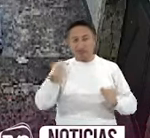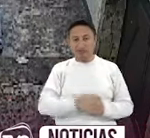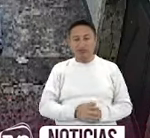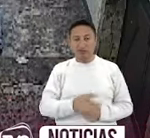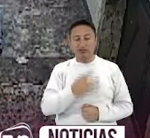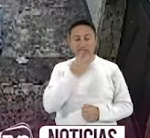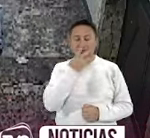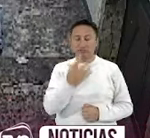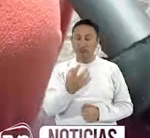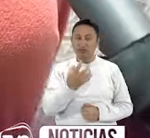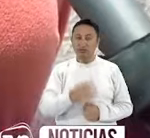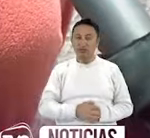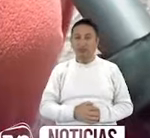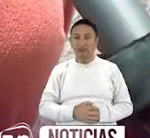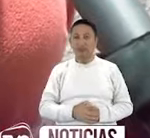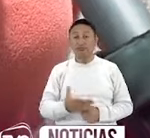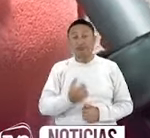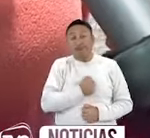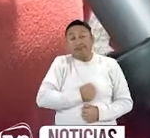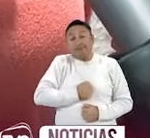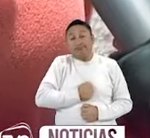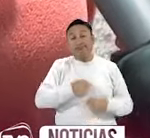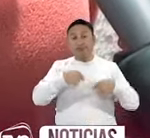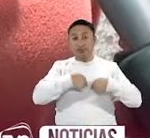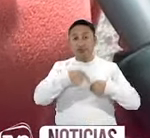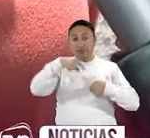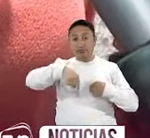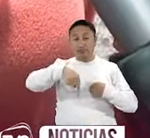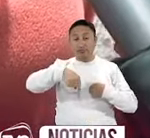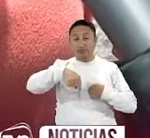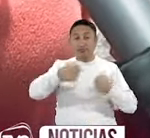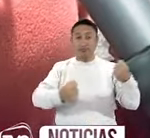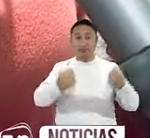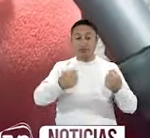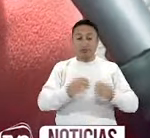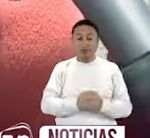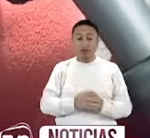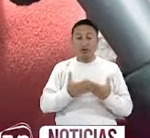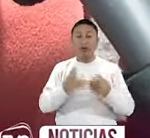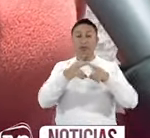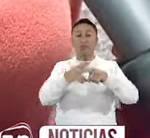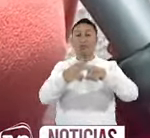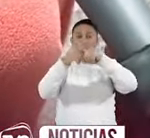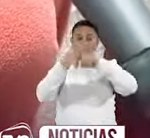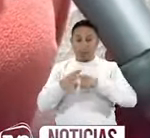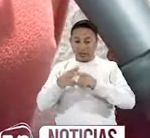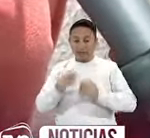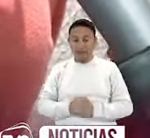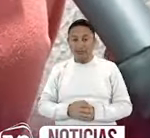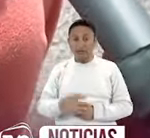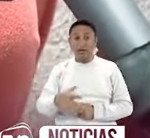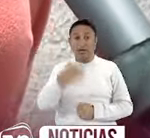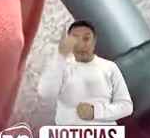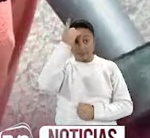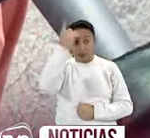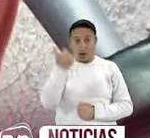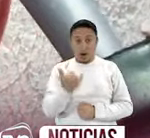sucedido. Lamentablemente lo que yo tenía en mi carro eran cosas prestadas, entonces es una deuda que ahora obviamente tengo que